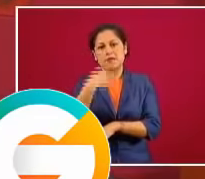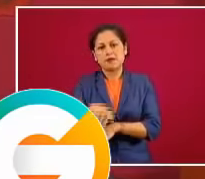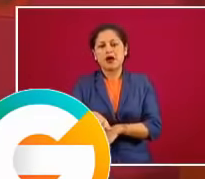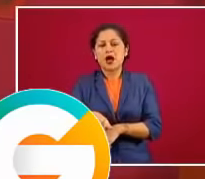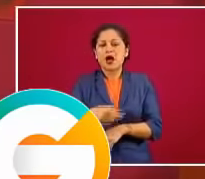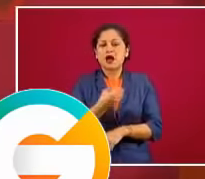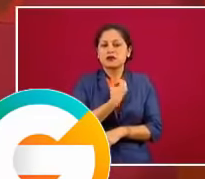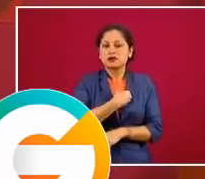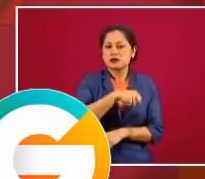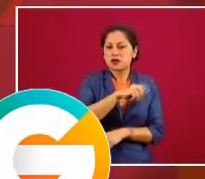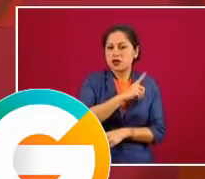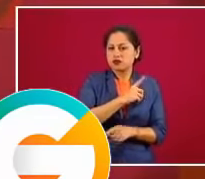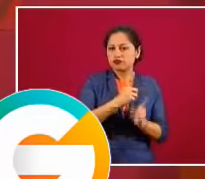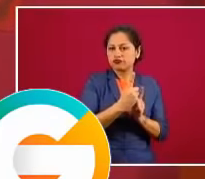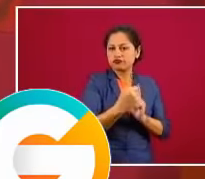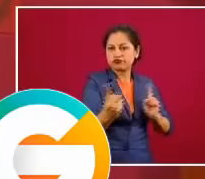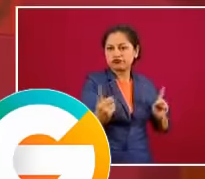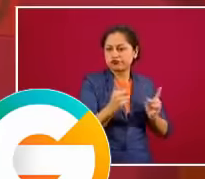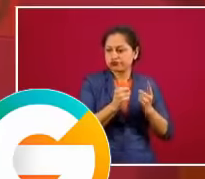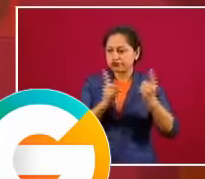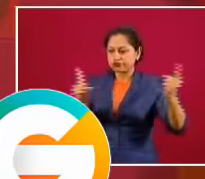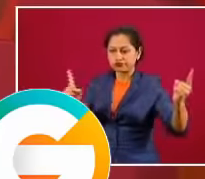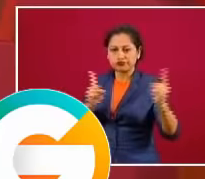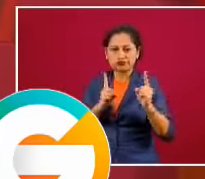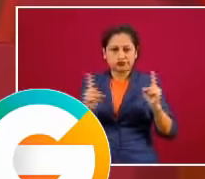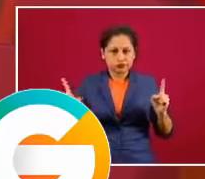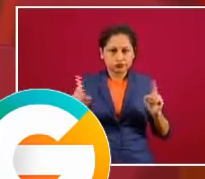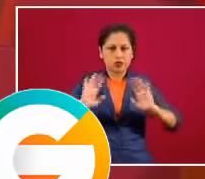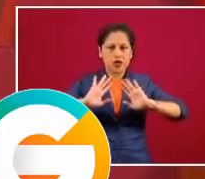y cómo va a continuar